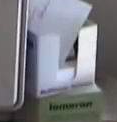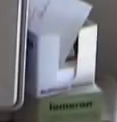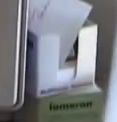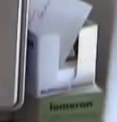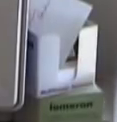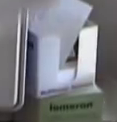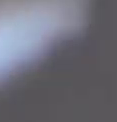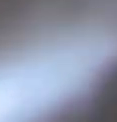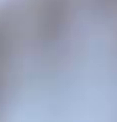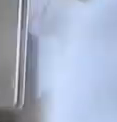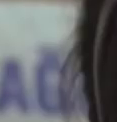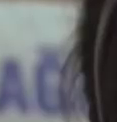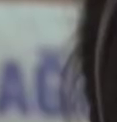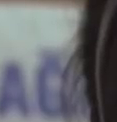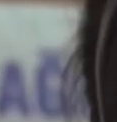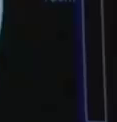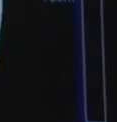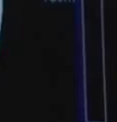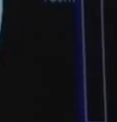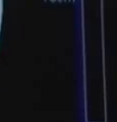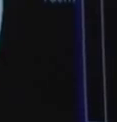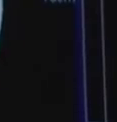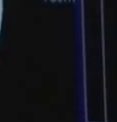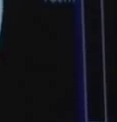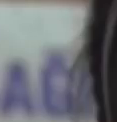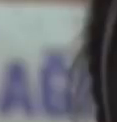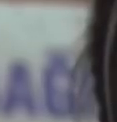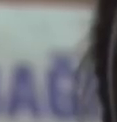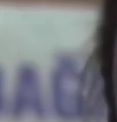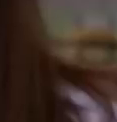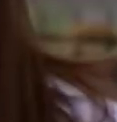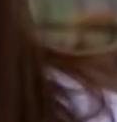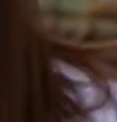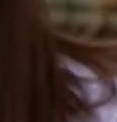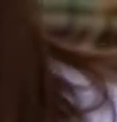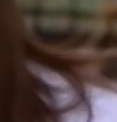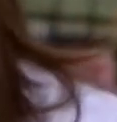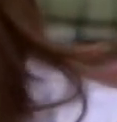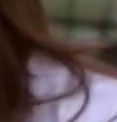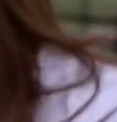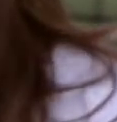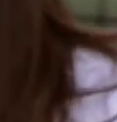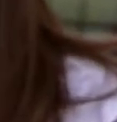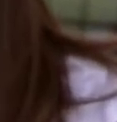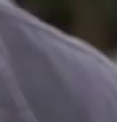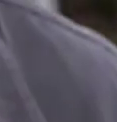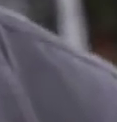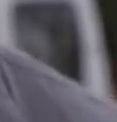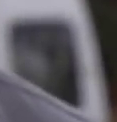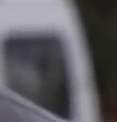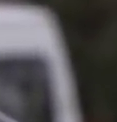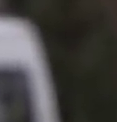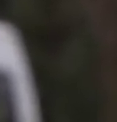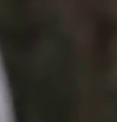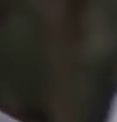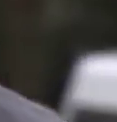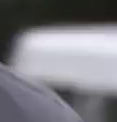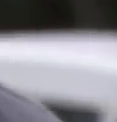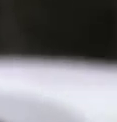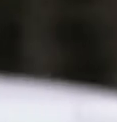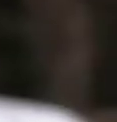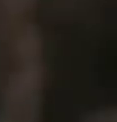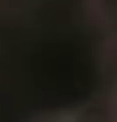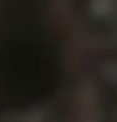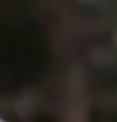Espera, ¿qué es eso? Es un tumor. ¿La señora Lale hoy no vino? Hoy tiene mucho